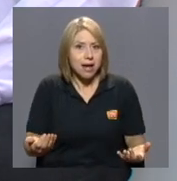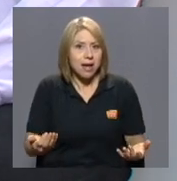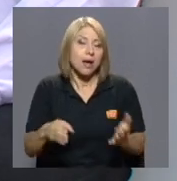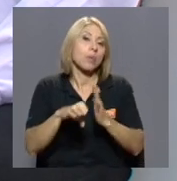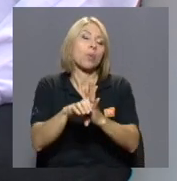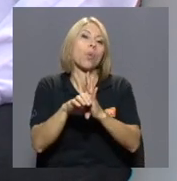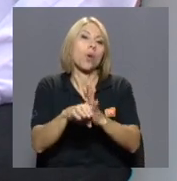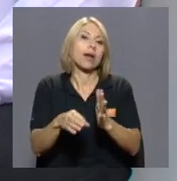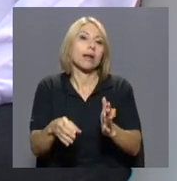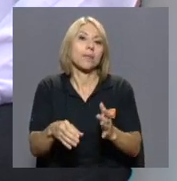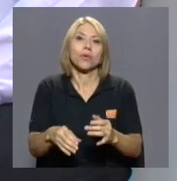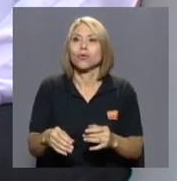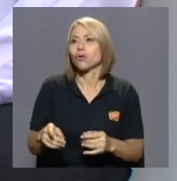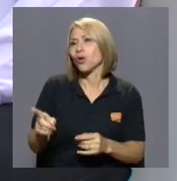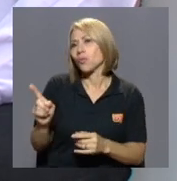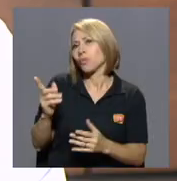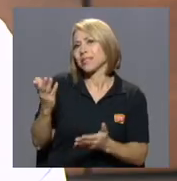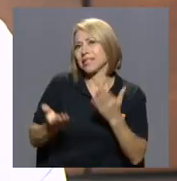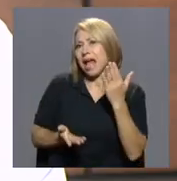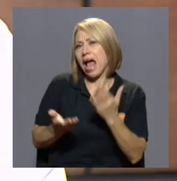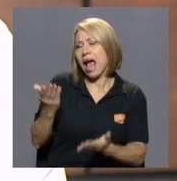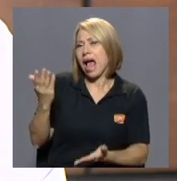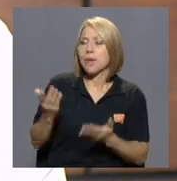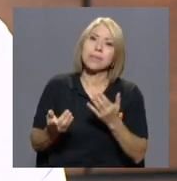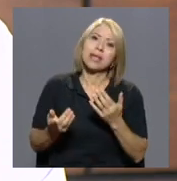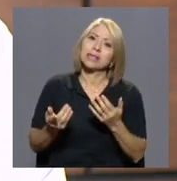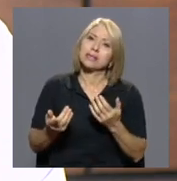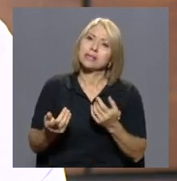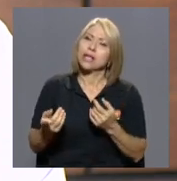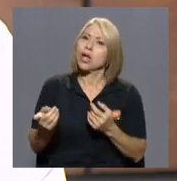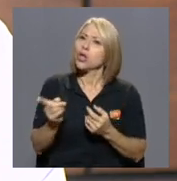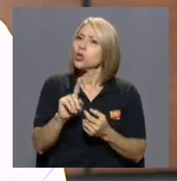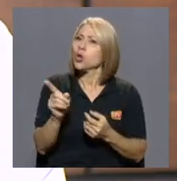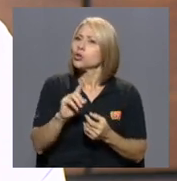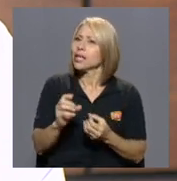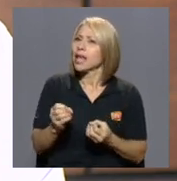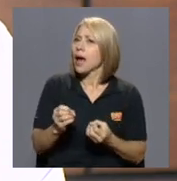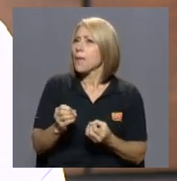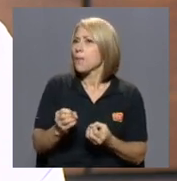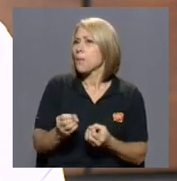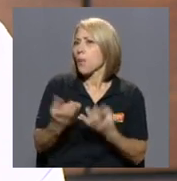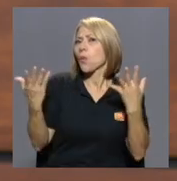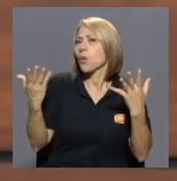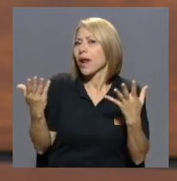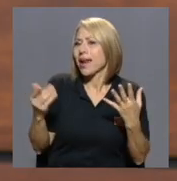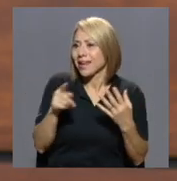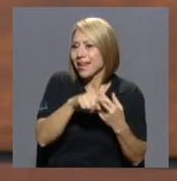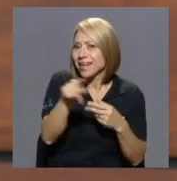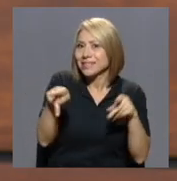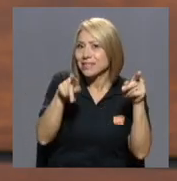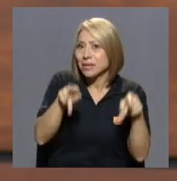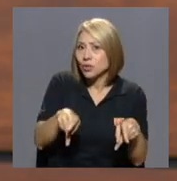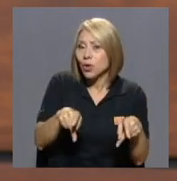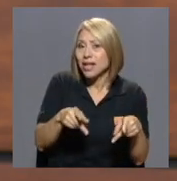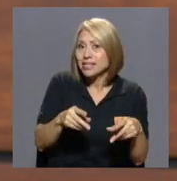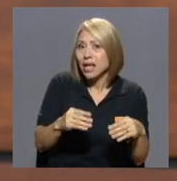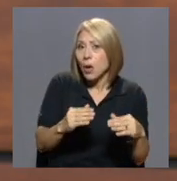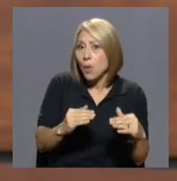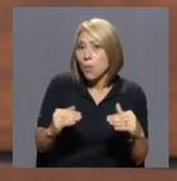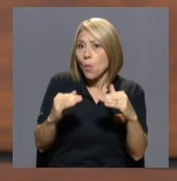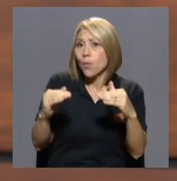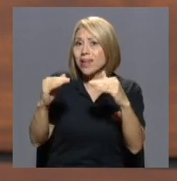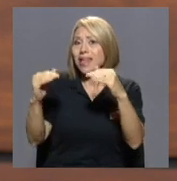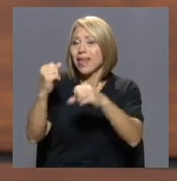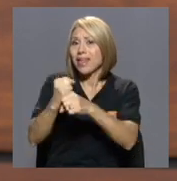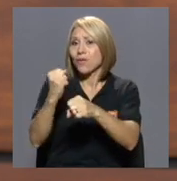una... ¿No sería tan popular de repente aplicar esto de movilidad laboral de algún modo a esas personas? Mire, si ya se